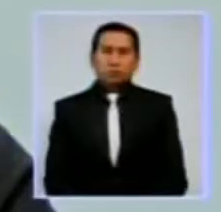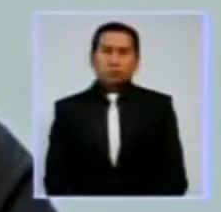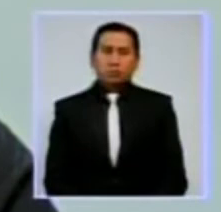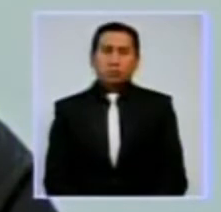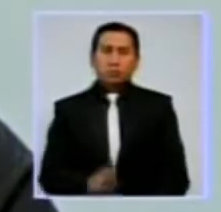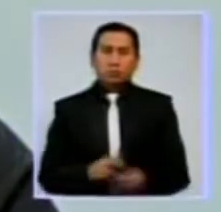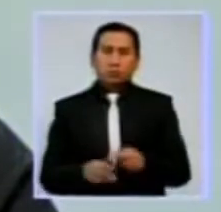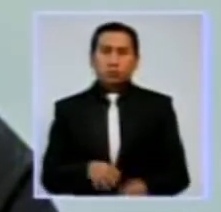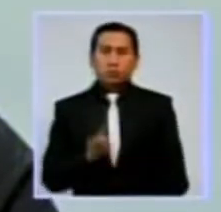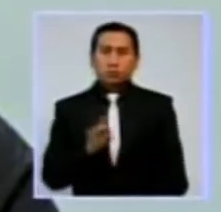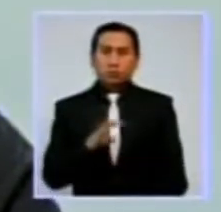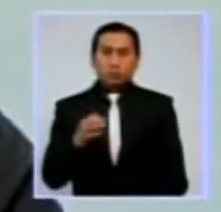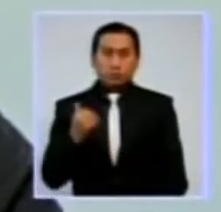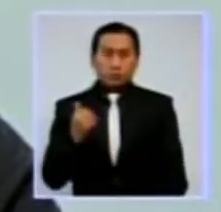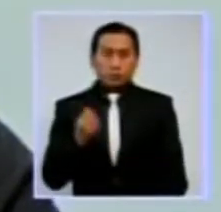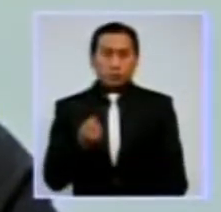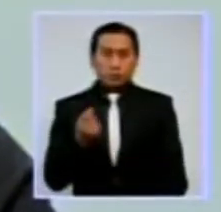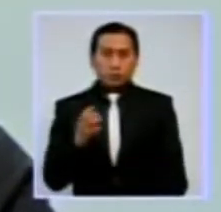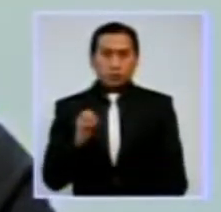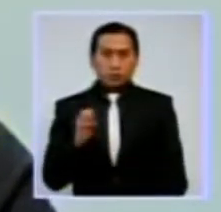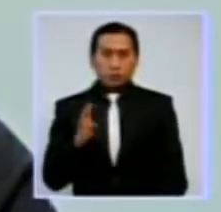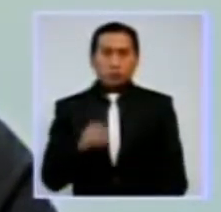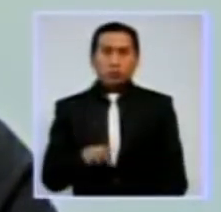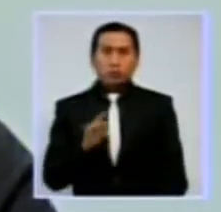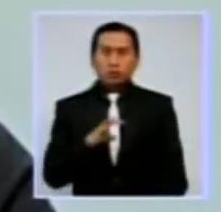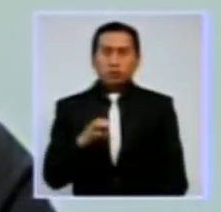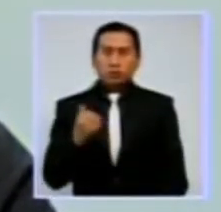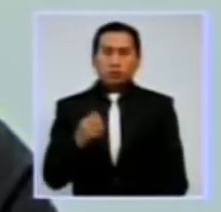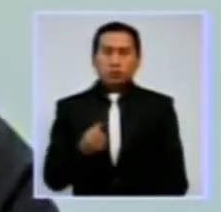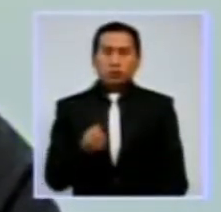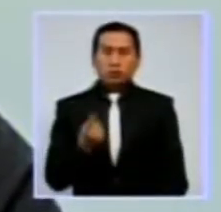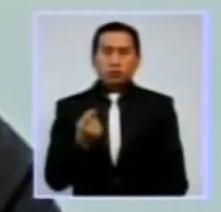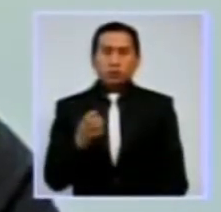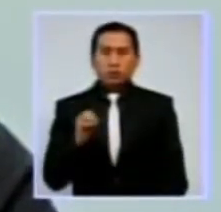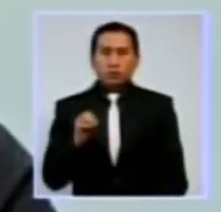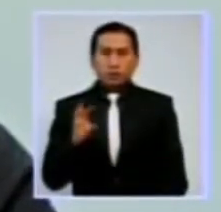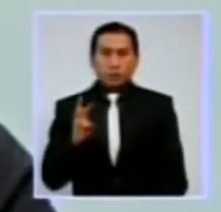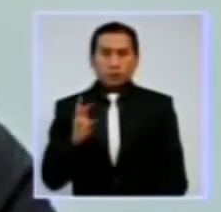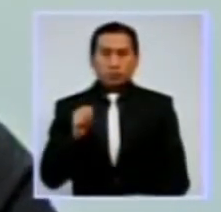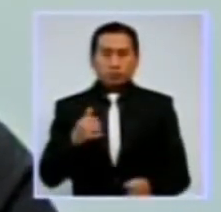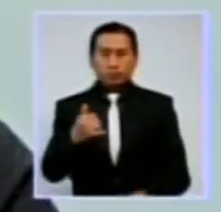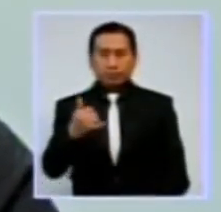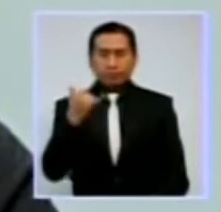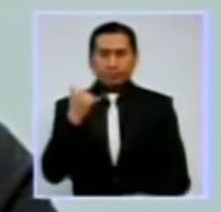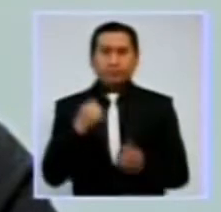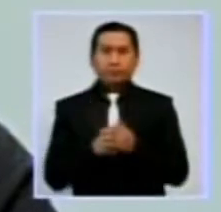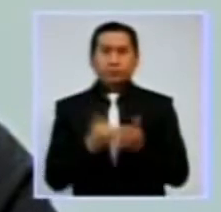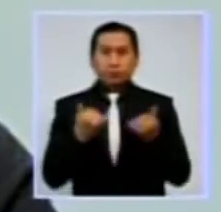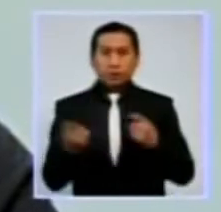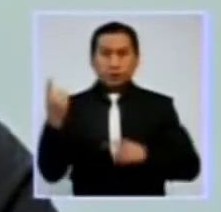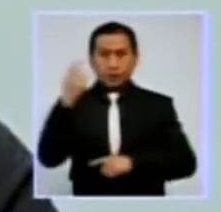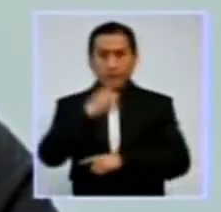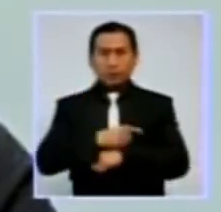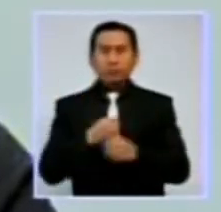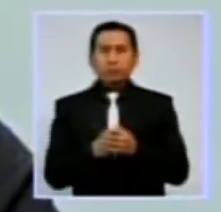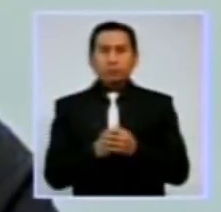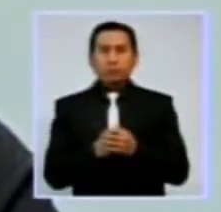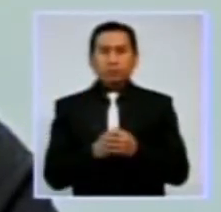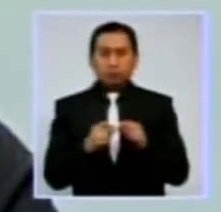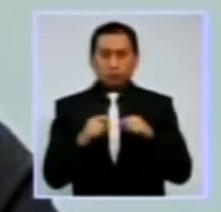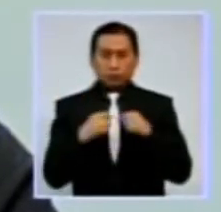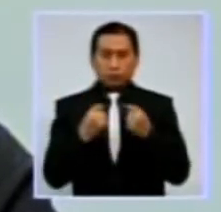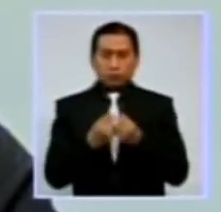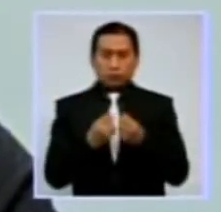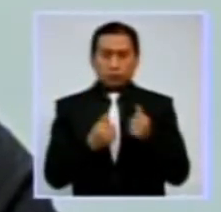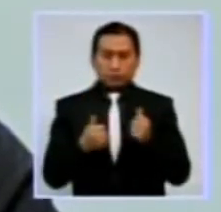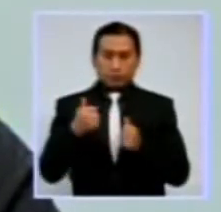center 810 11 0 4 810 11 06 el día de hoy una comisión